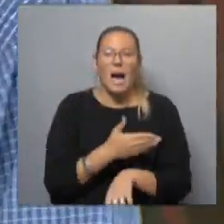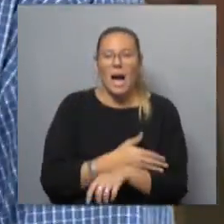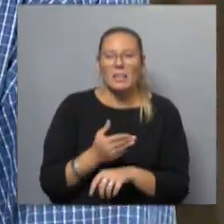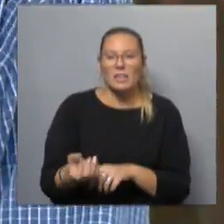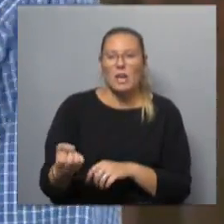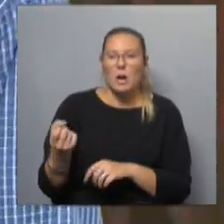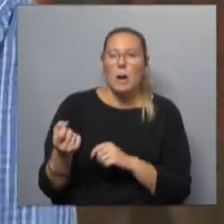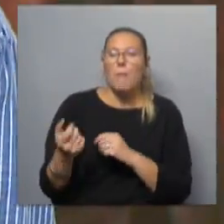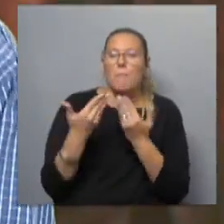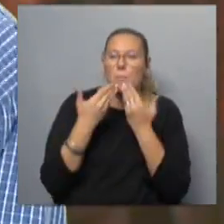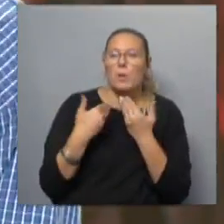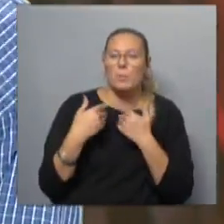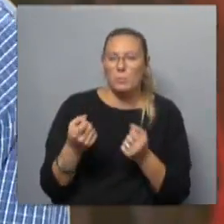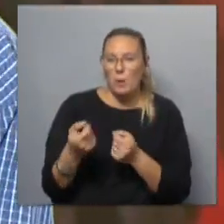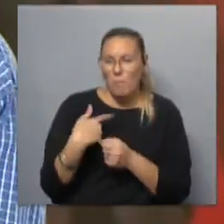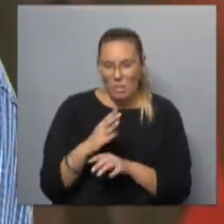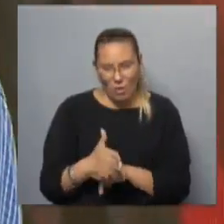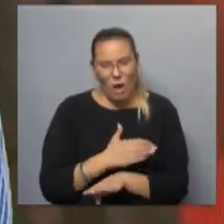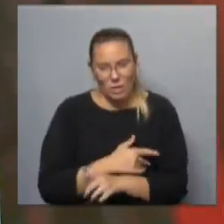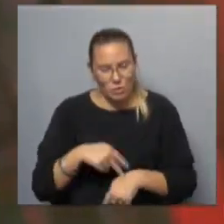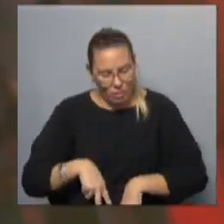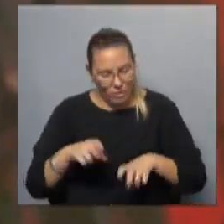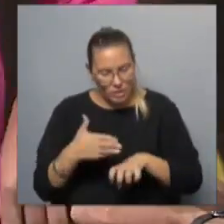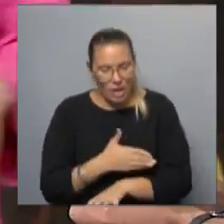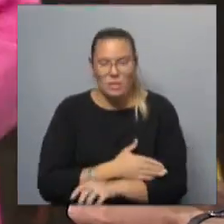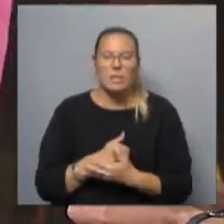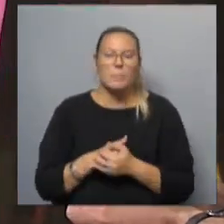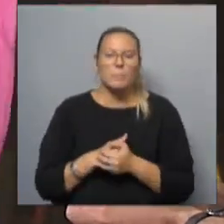estudié mucho rato. Excelente.